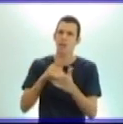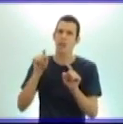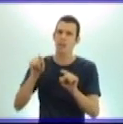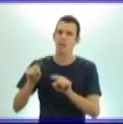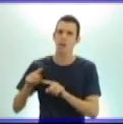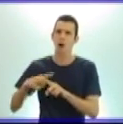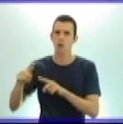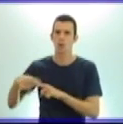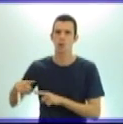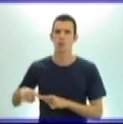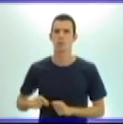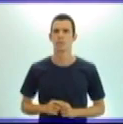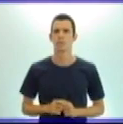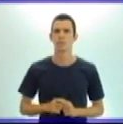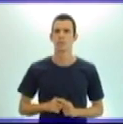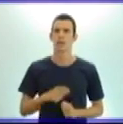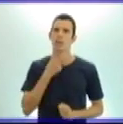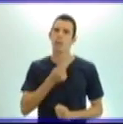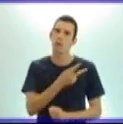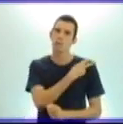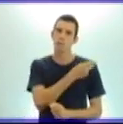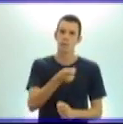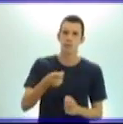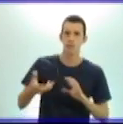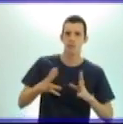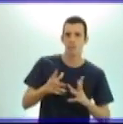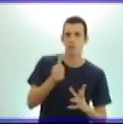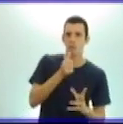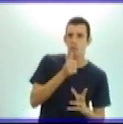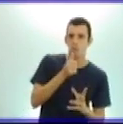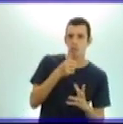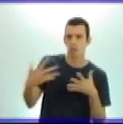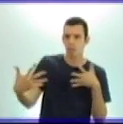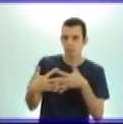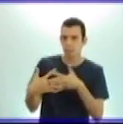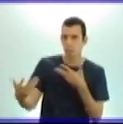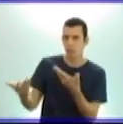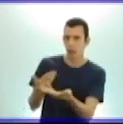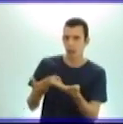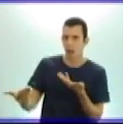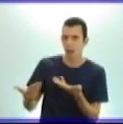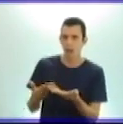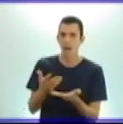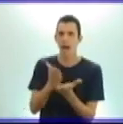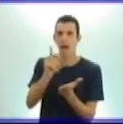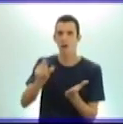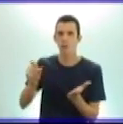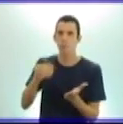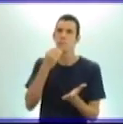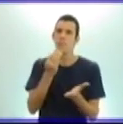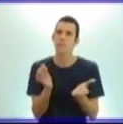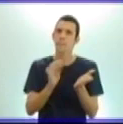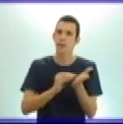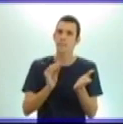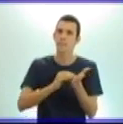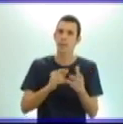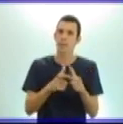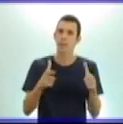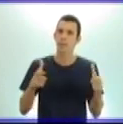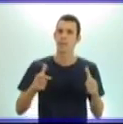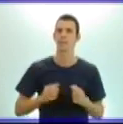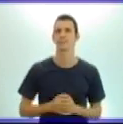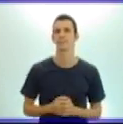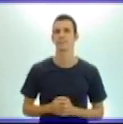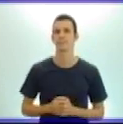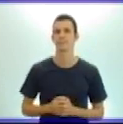del alumno. Pero en el módulo Narraciones se encuentran con estos títulos los hechos objetos